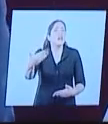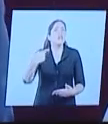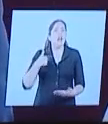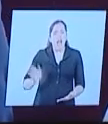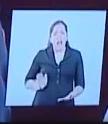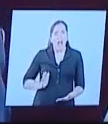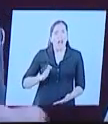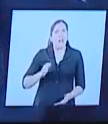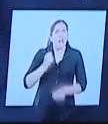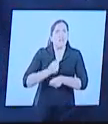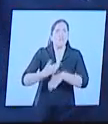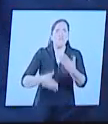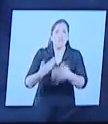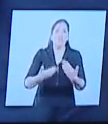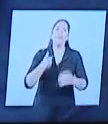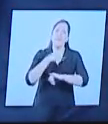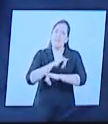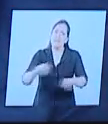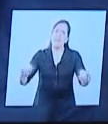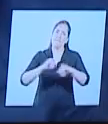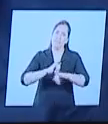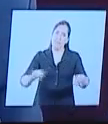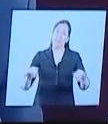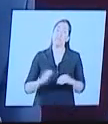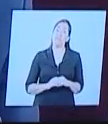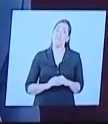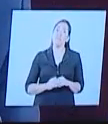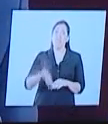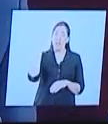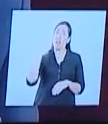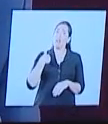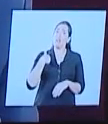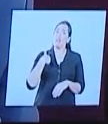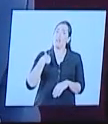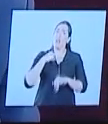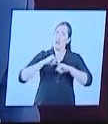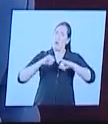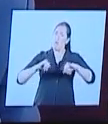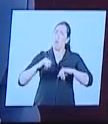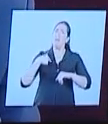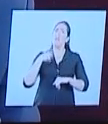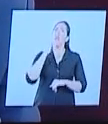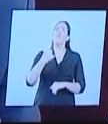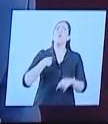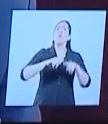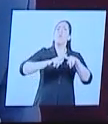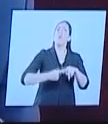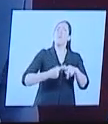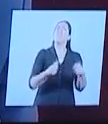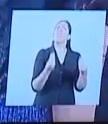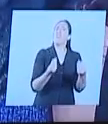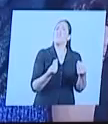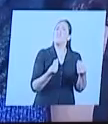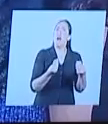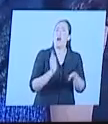los argentinos. Entonces él hizo esa convocatoria porque para sacar al país adelante se necesita de peronistas, antiperonistas, de